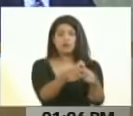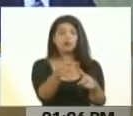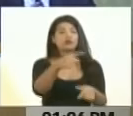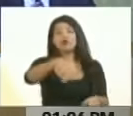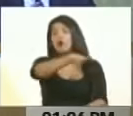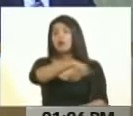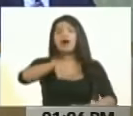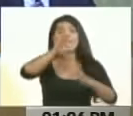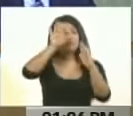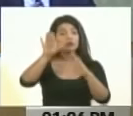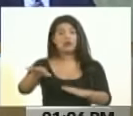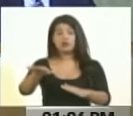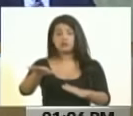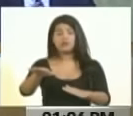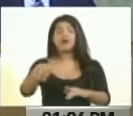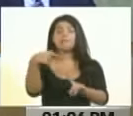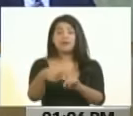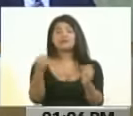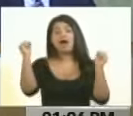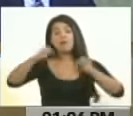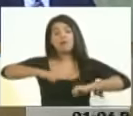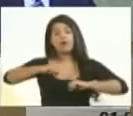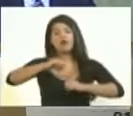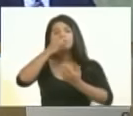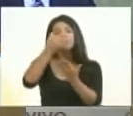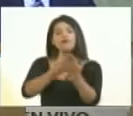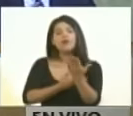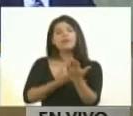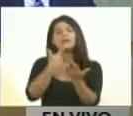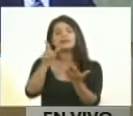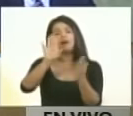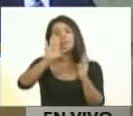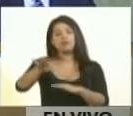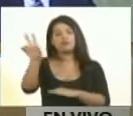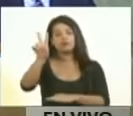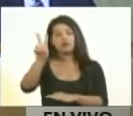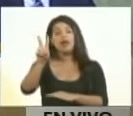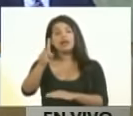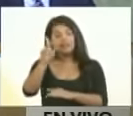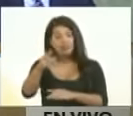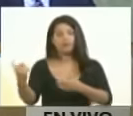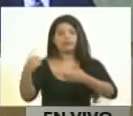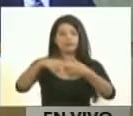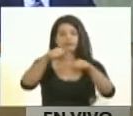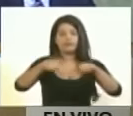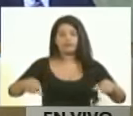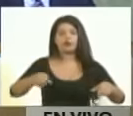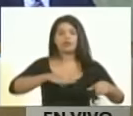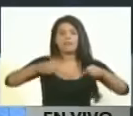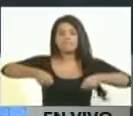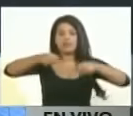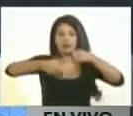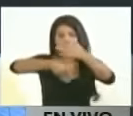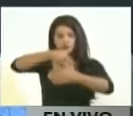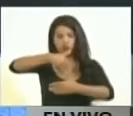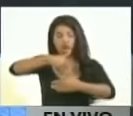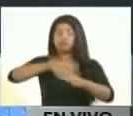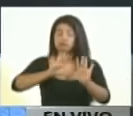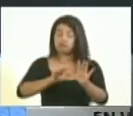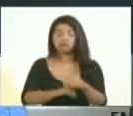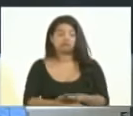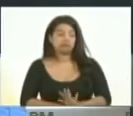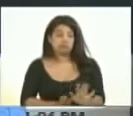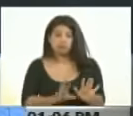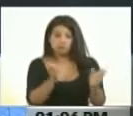apoyaron y se aprobó una declaración a favor de Venezuela en el Mercosur. Ayer estos diputados dicen que es